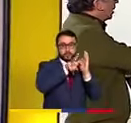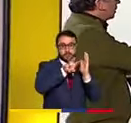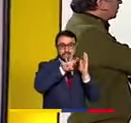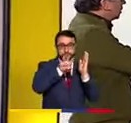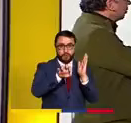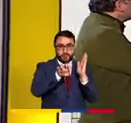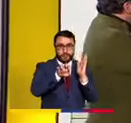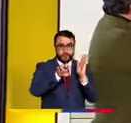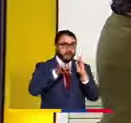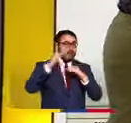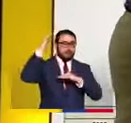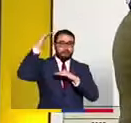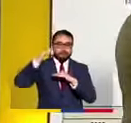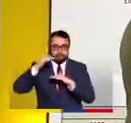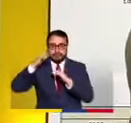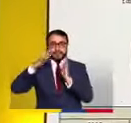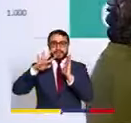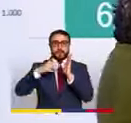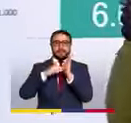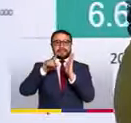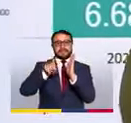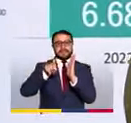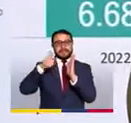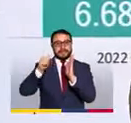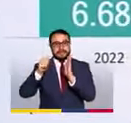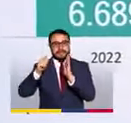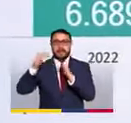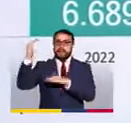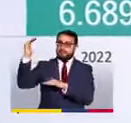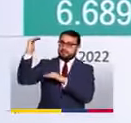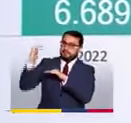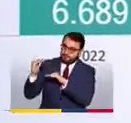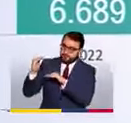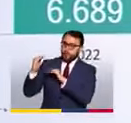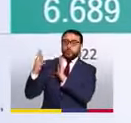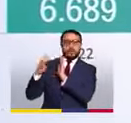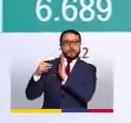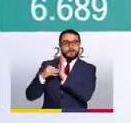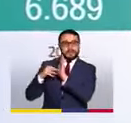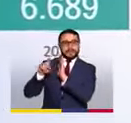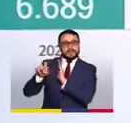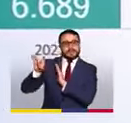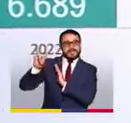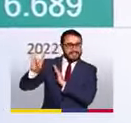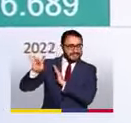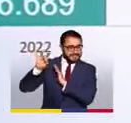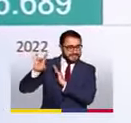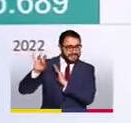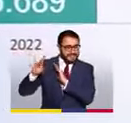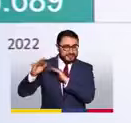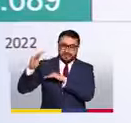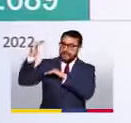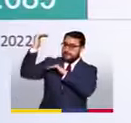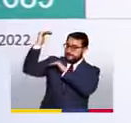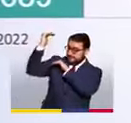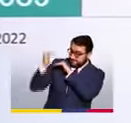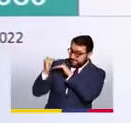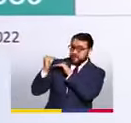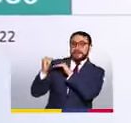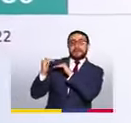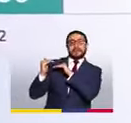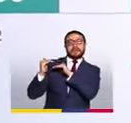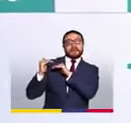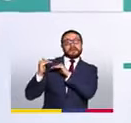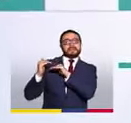6.689, baja 5.610 en el 23, baja 4.615 en todo un año, reducción